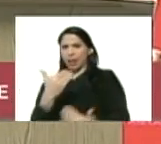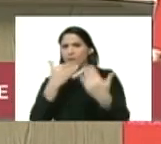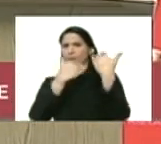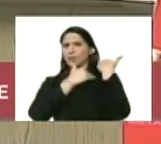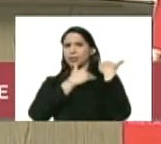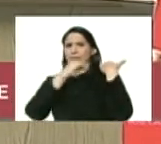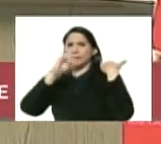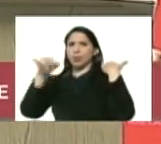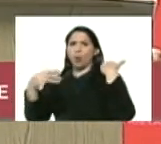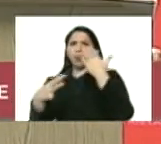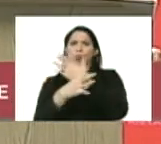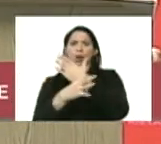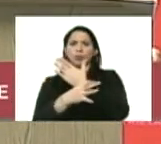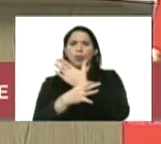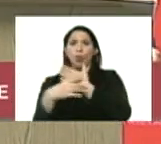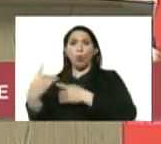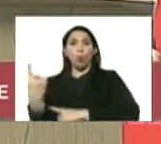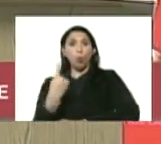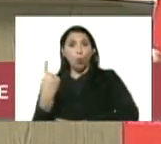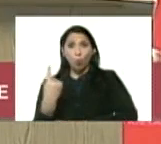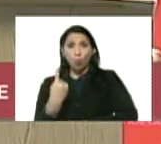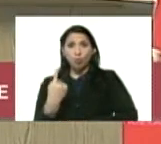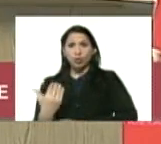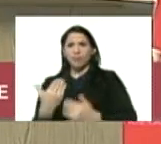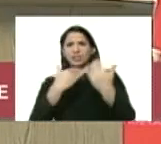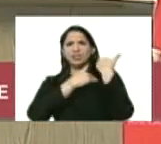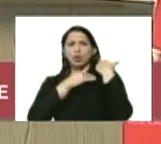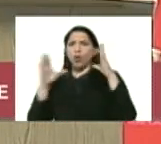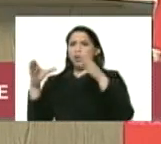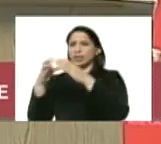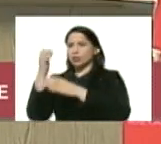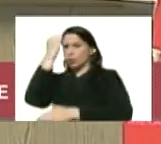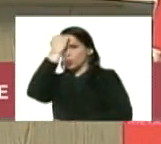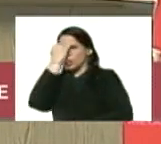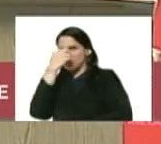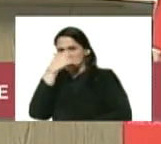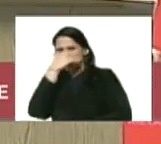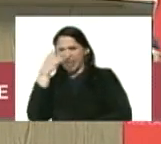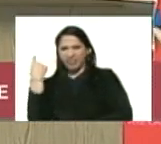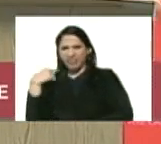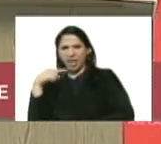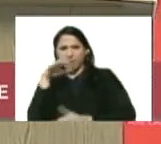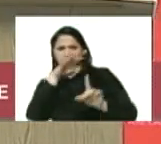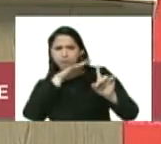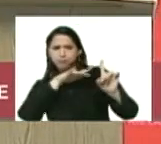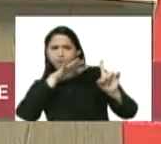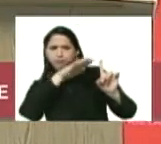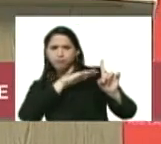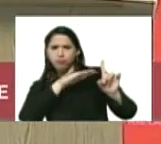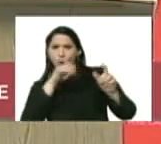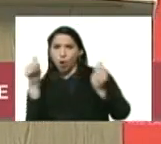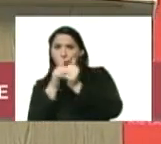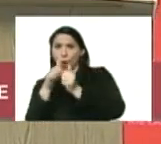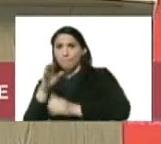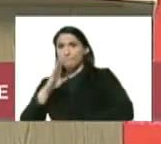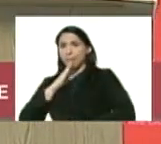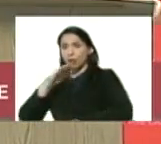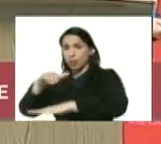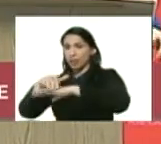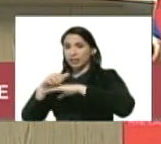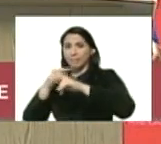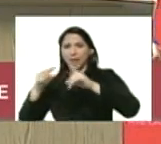Juan Guaidó. Lo único que él preside es una organización criminal que tiene un complot con ese banco